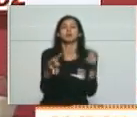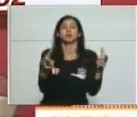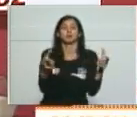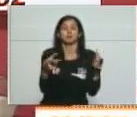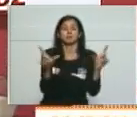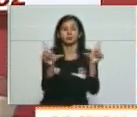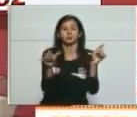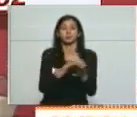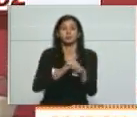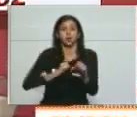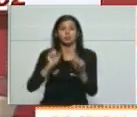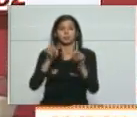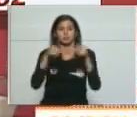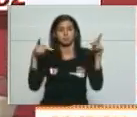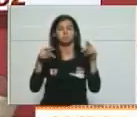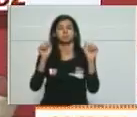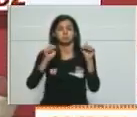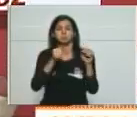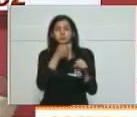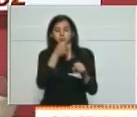enterarse de la pauta.